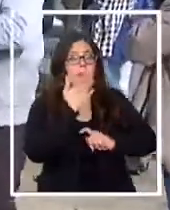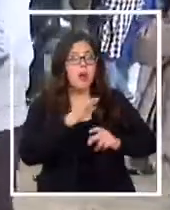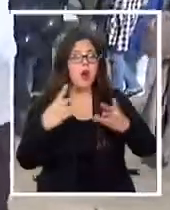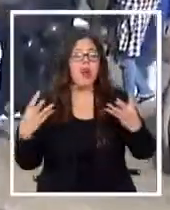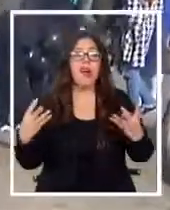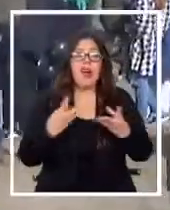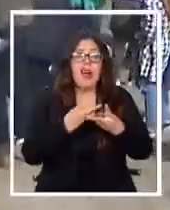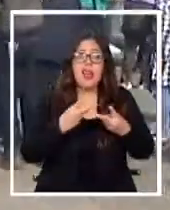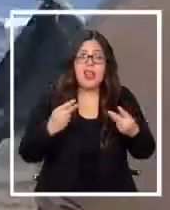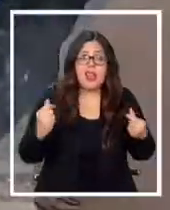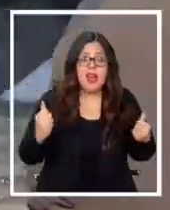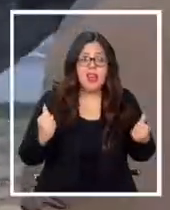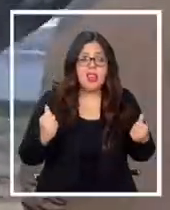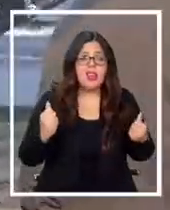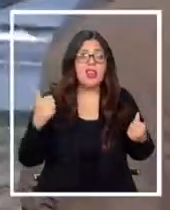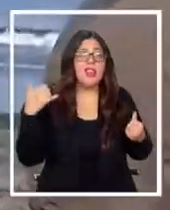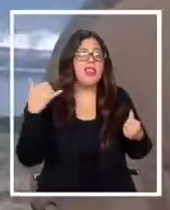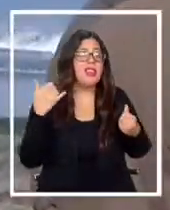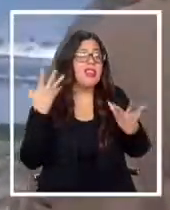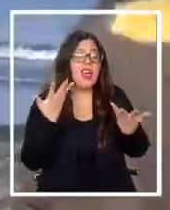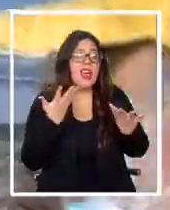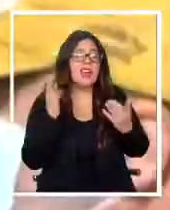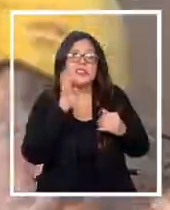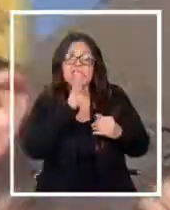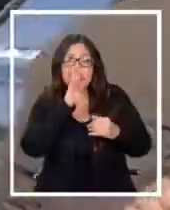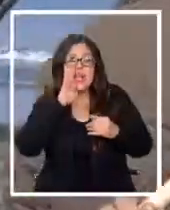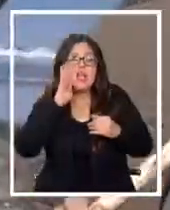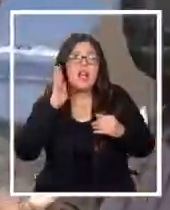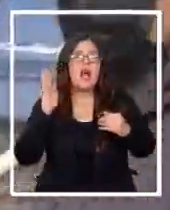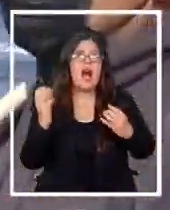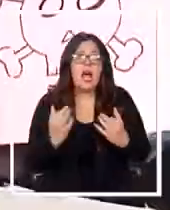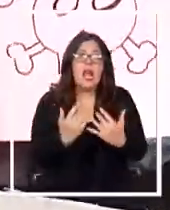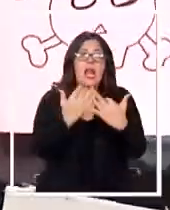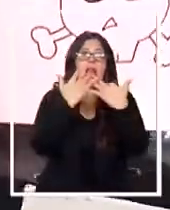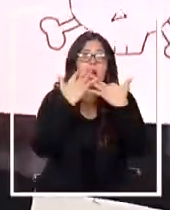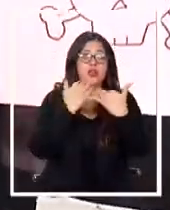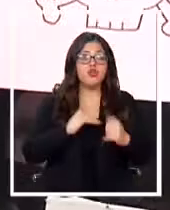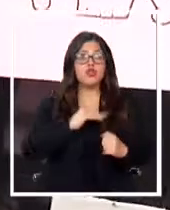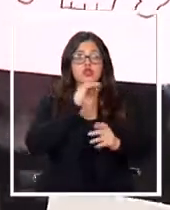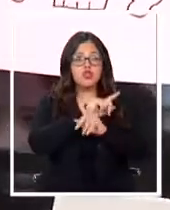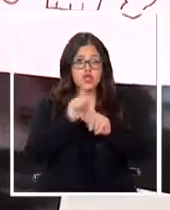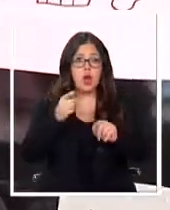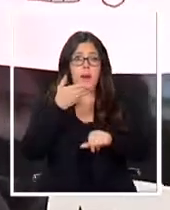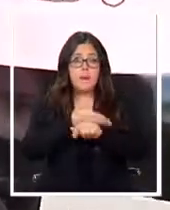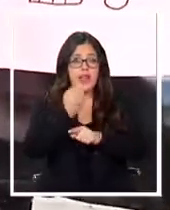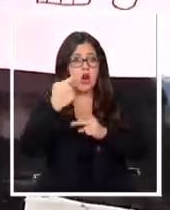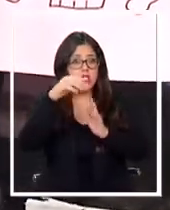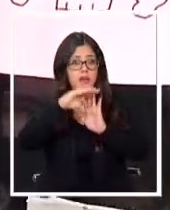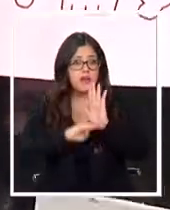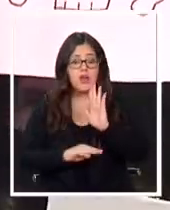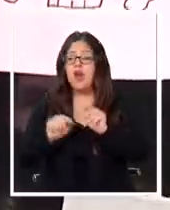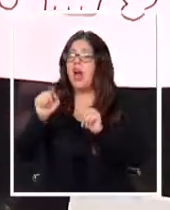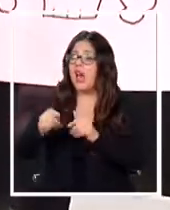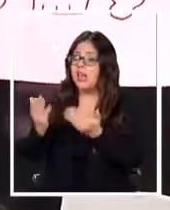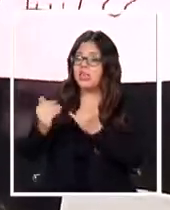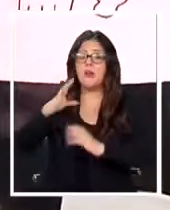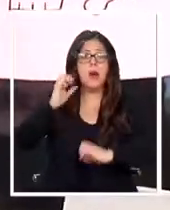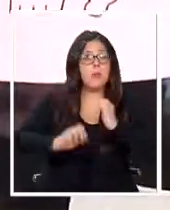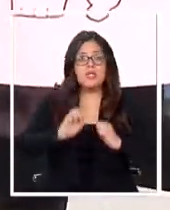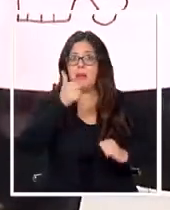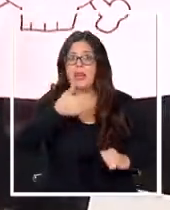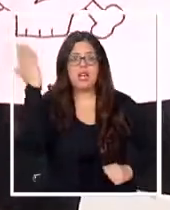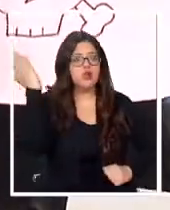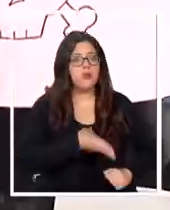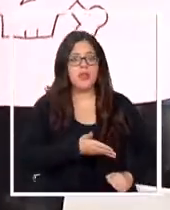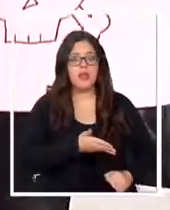del aire no es suficiente y llaman a tomar medidas más drásticas. Aquí lo que debemos nosotros hacer es cerrar la empresa inmediato, mañana. La empresa que no